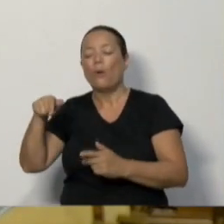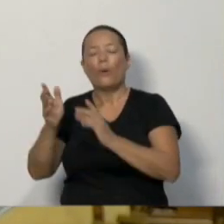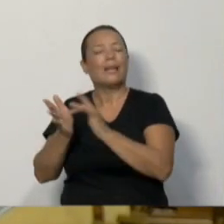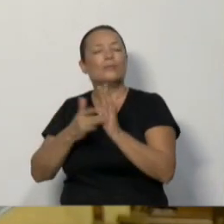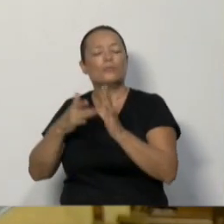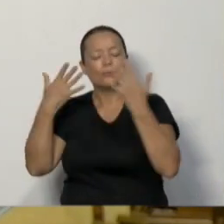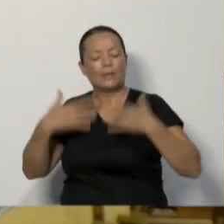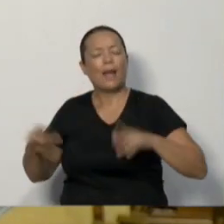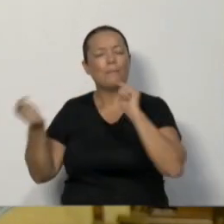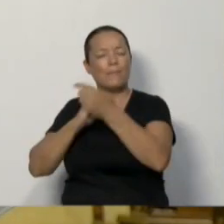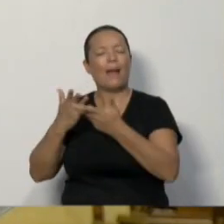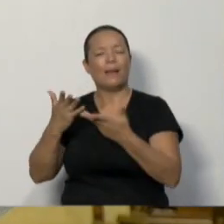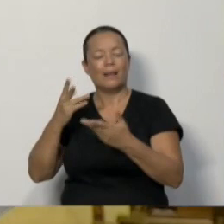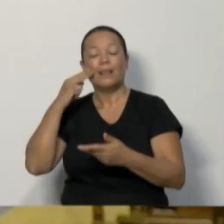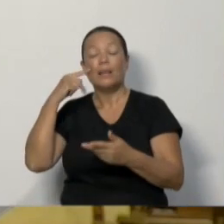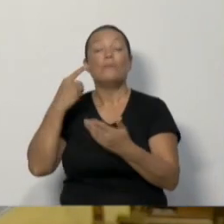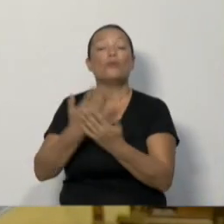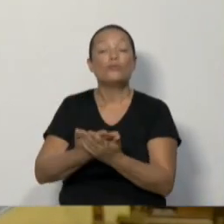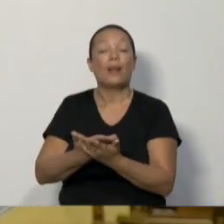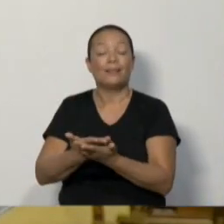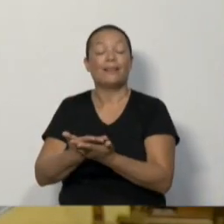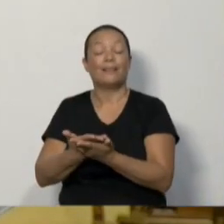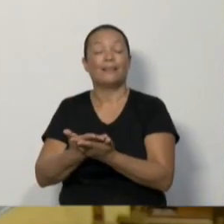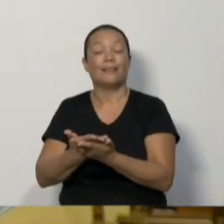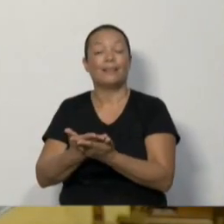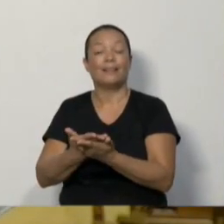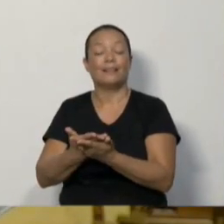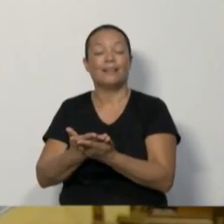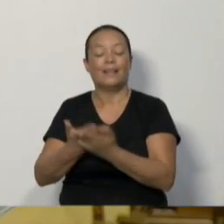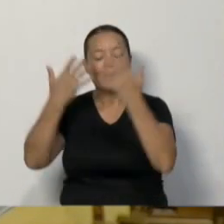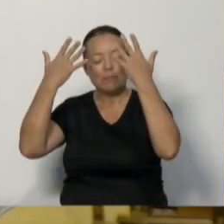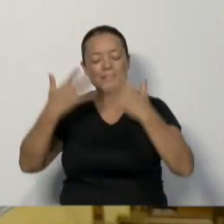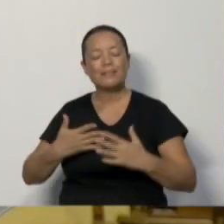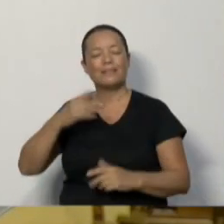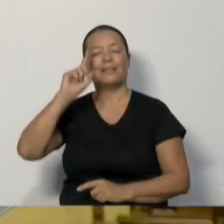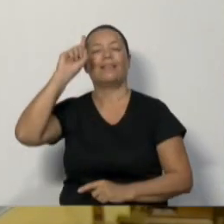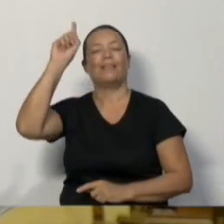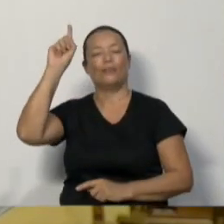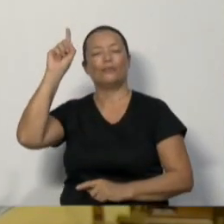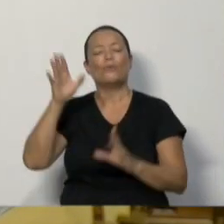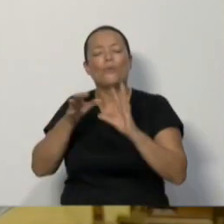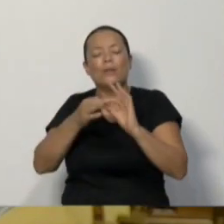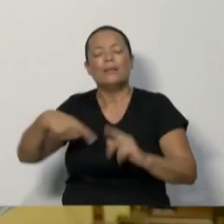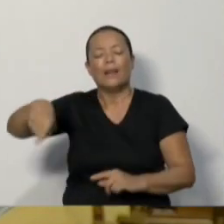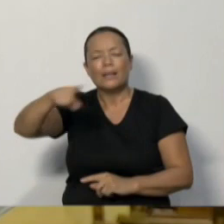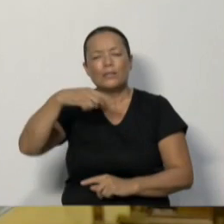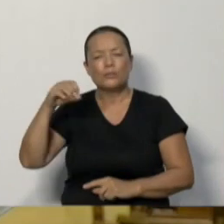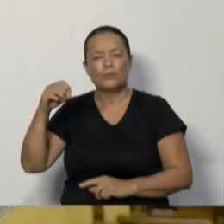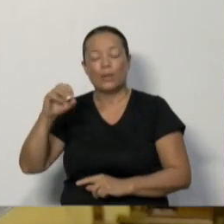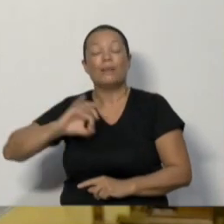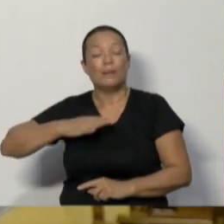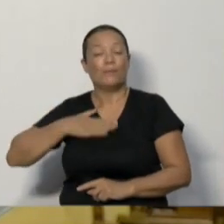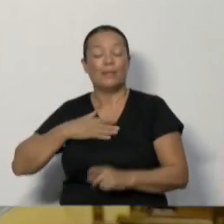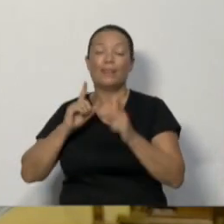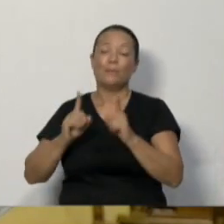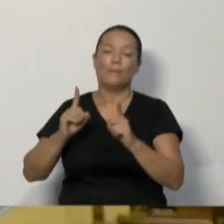definitiva, la transfiguración de Jesús son esos momentos de luz que iluminan en